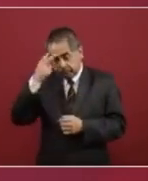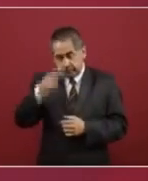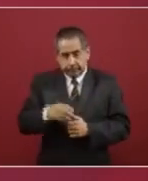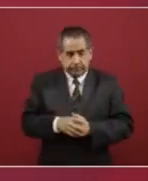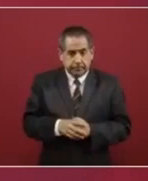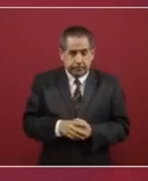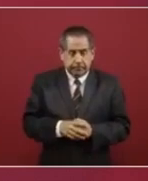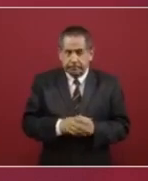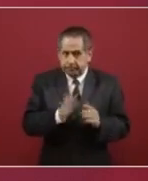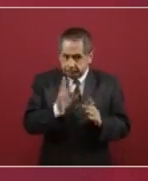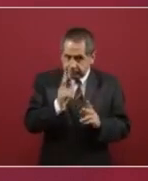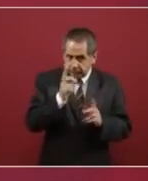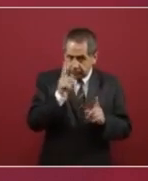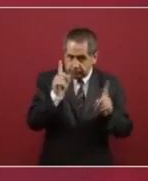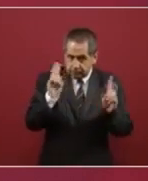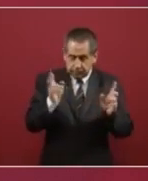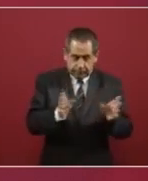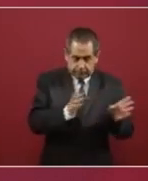Ese es un tema.